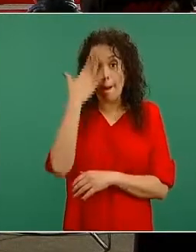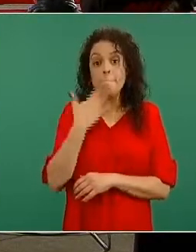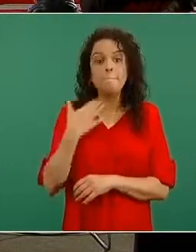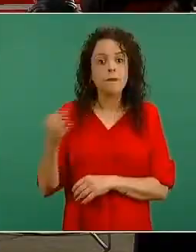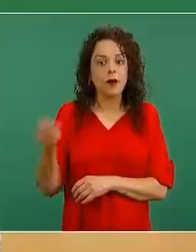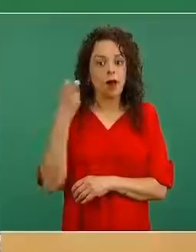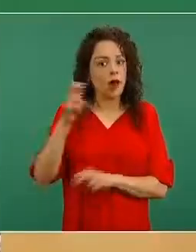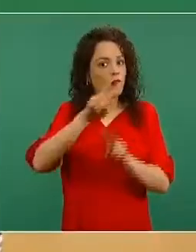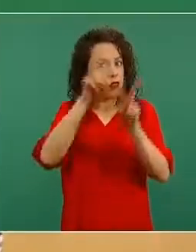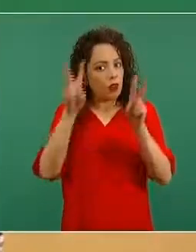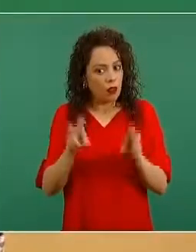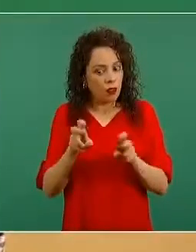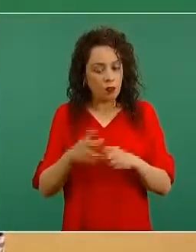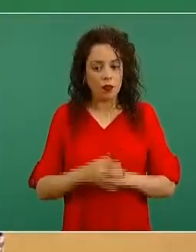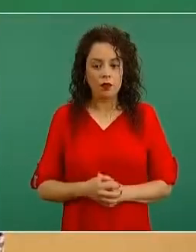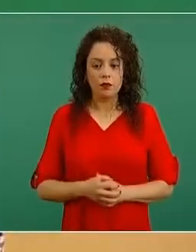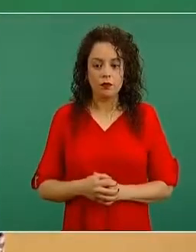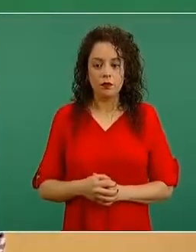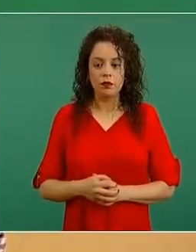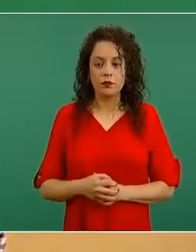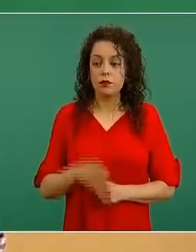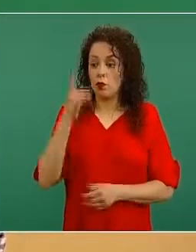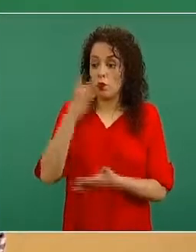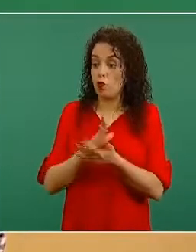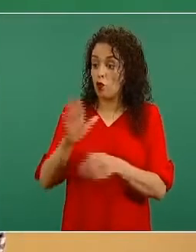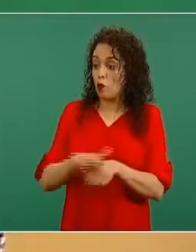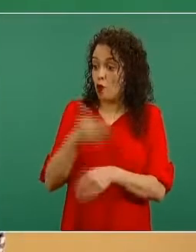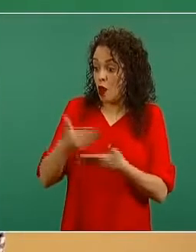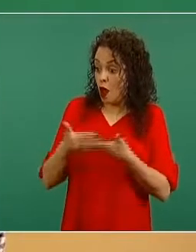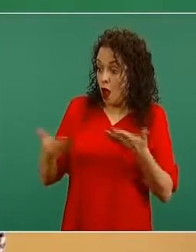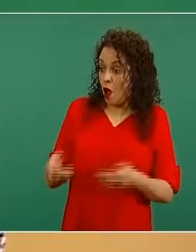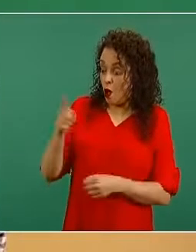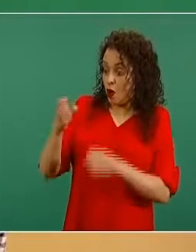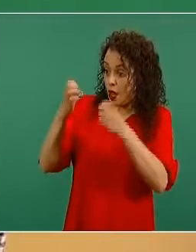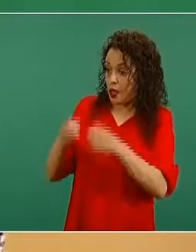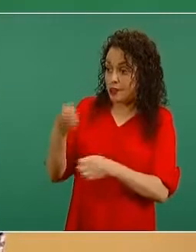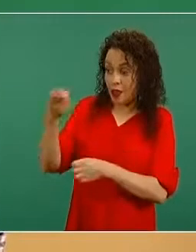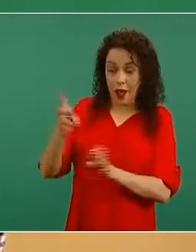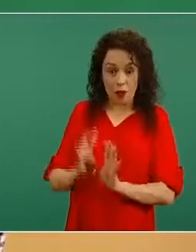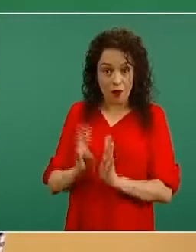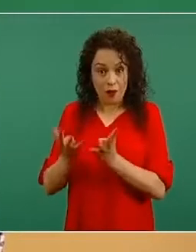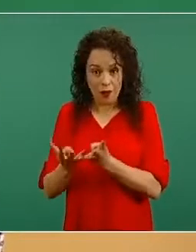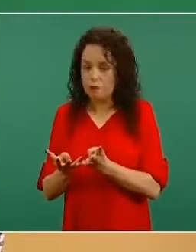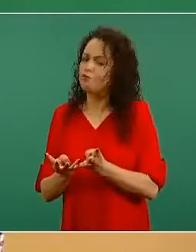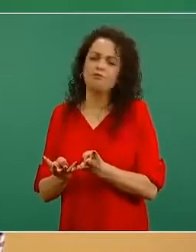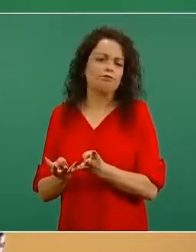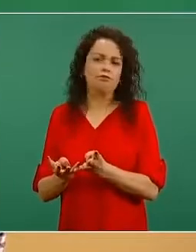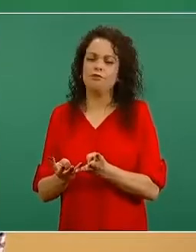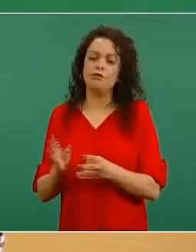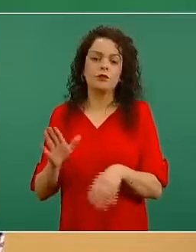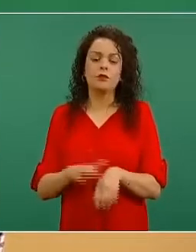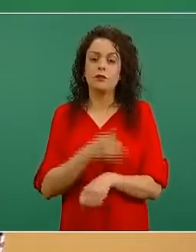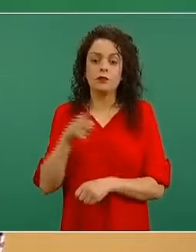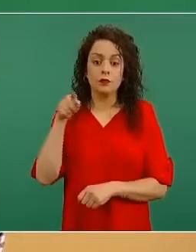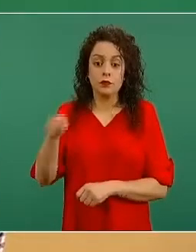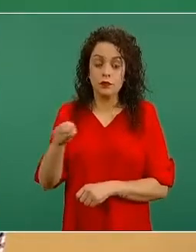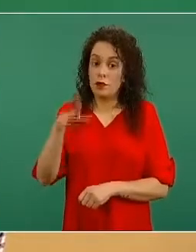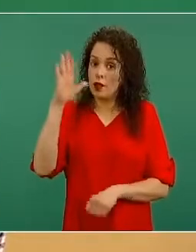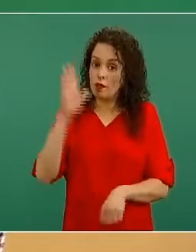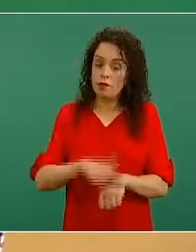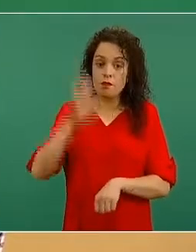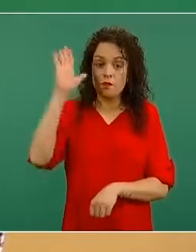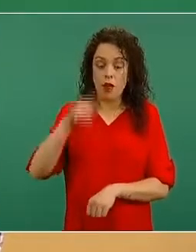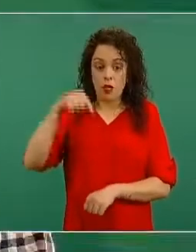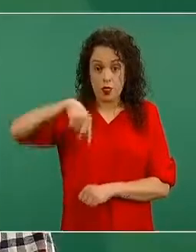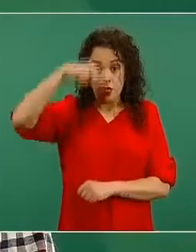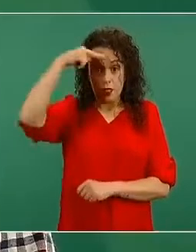no solamente por ser ahora el Comisionado Nacional contra las Adicciones, sino porque es posiblemente uno de los expertos en